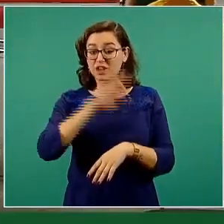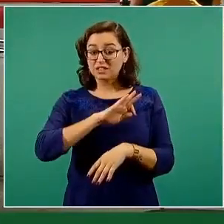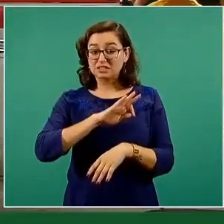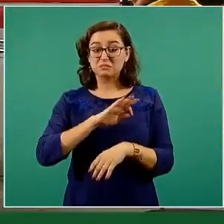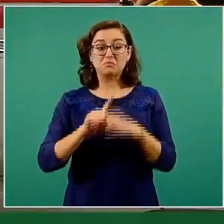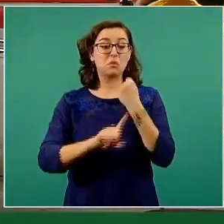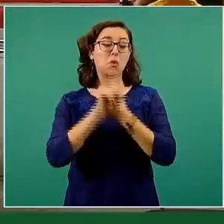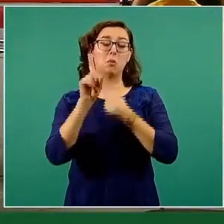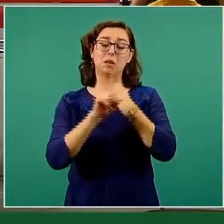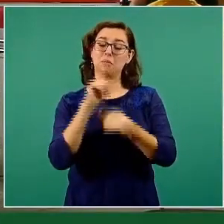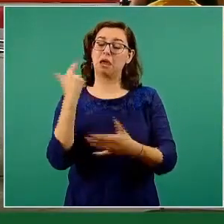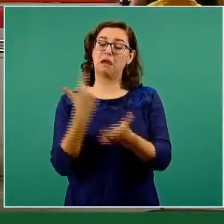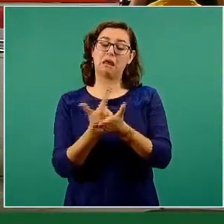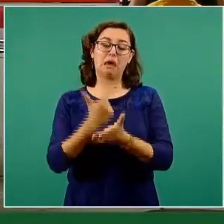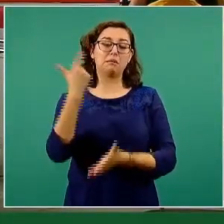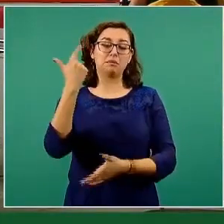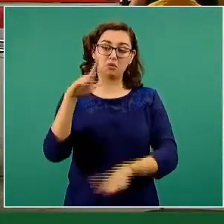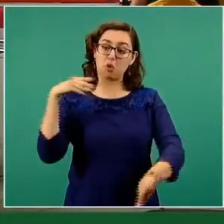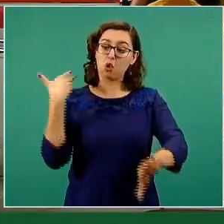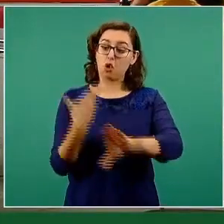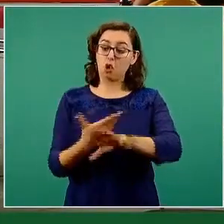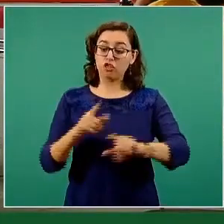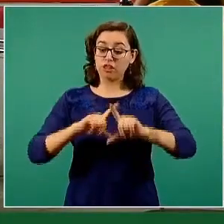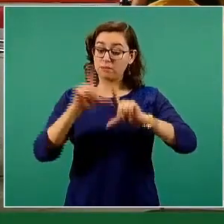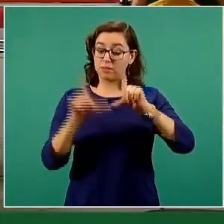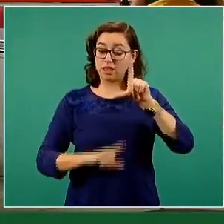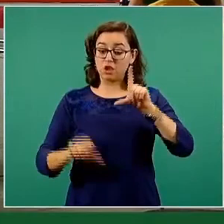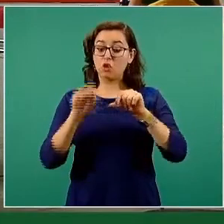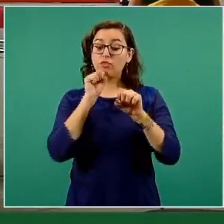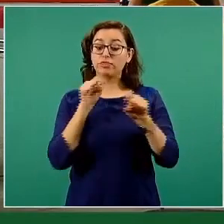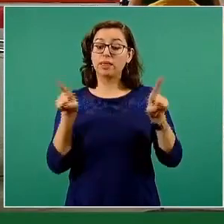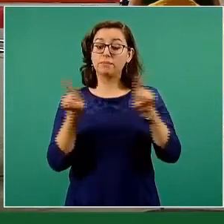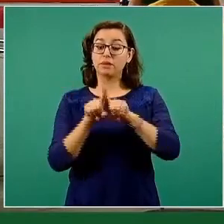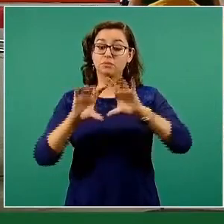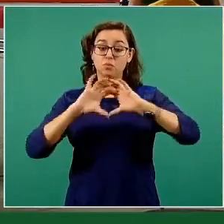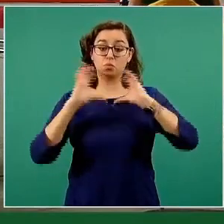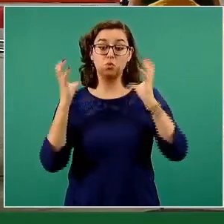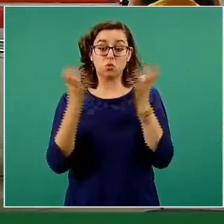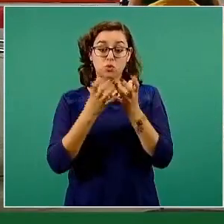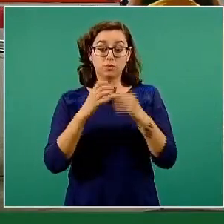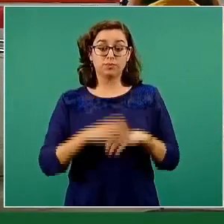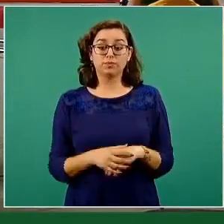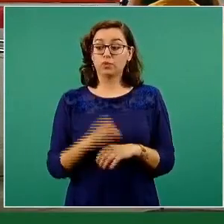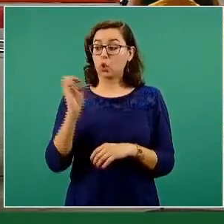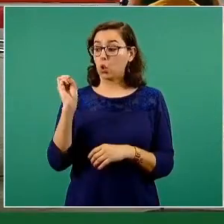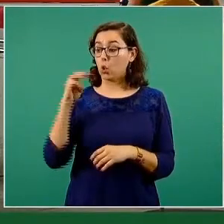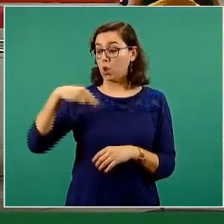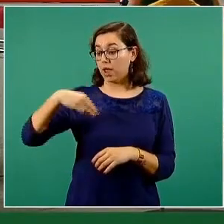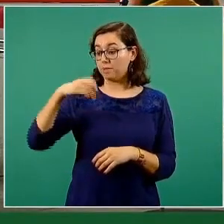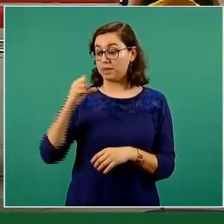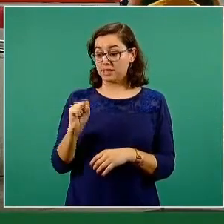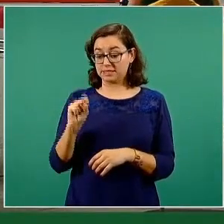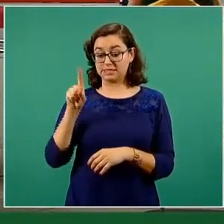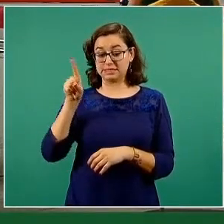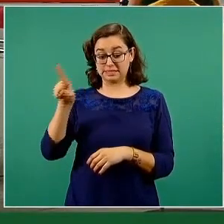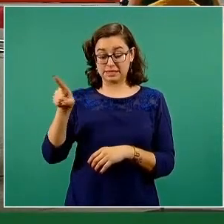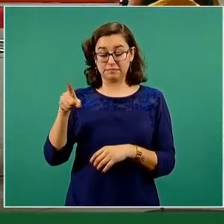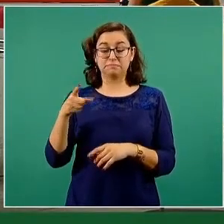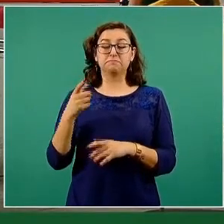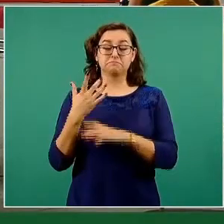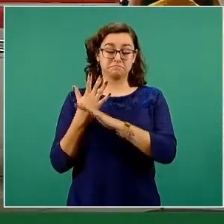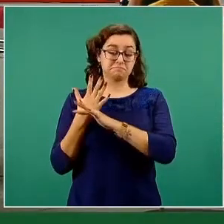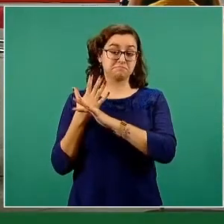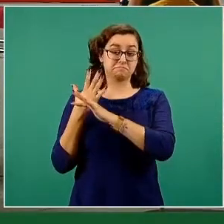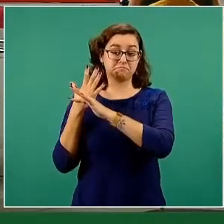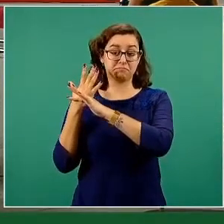México. Recordar que la propia Organización Mundial de la Salud, desde los primeros meses de esta epidemia, empezó